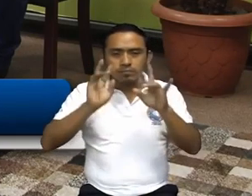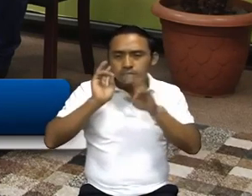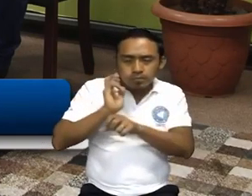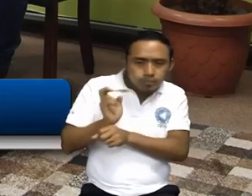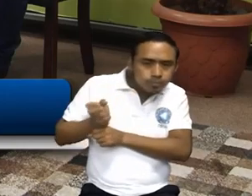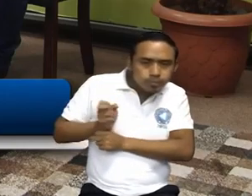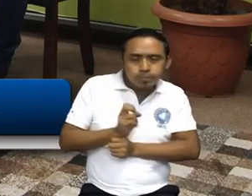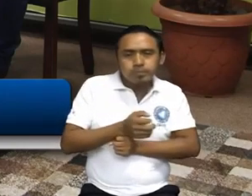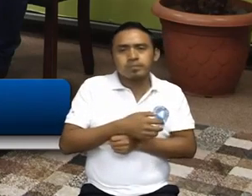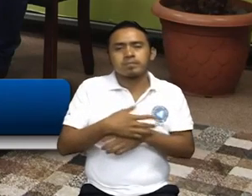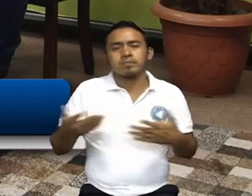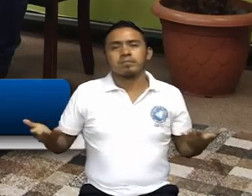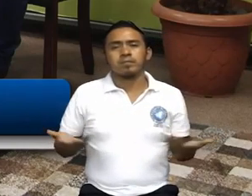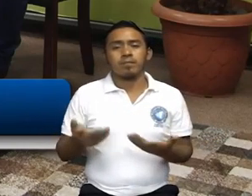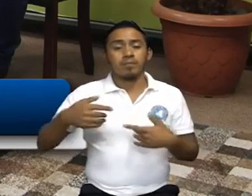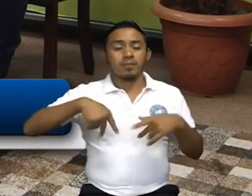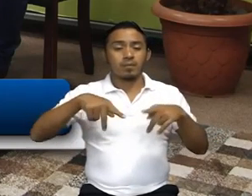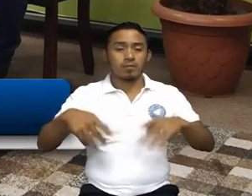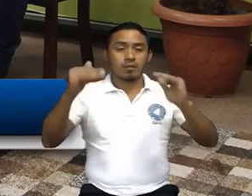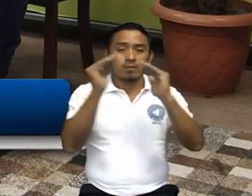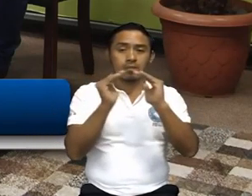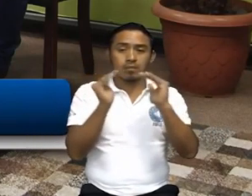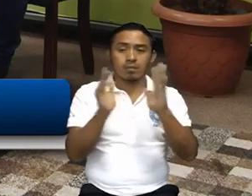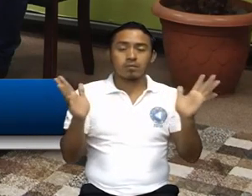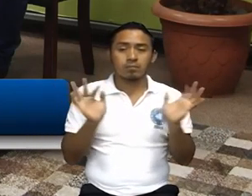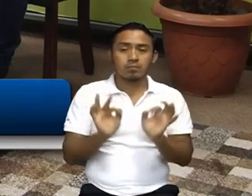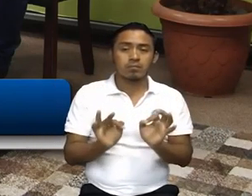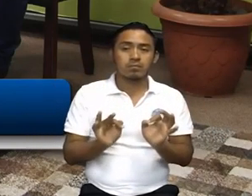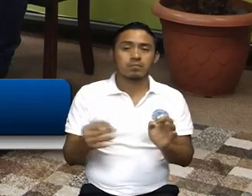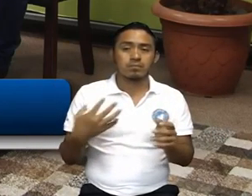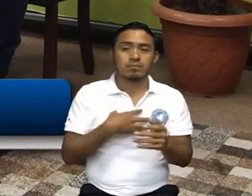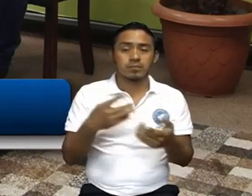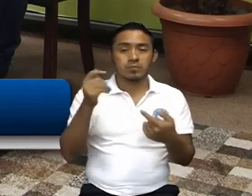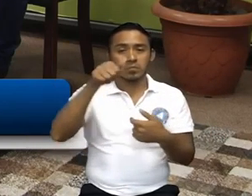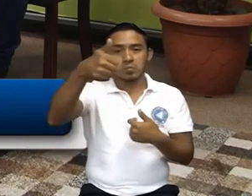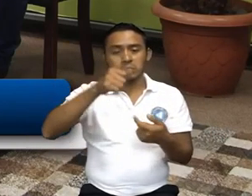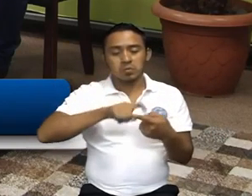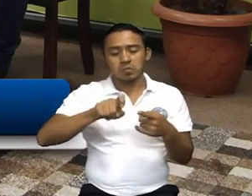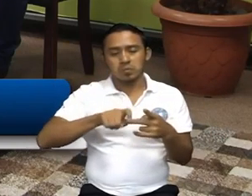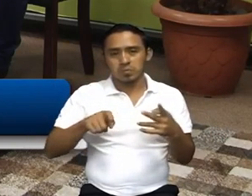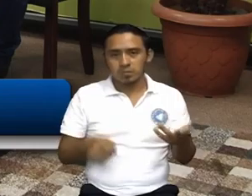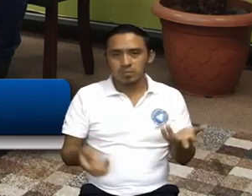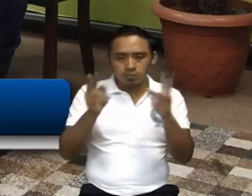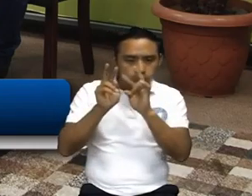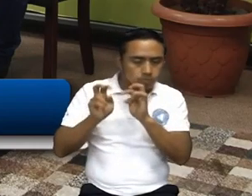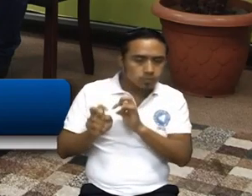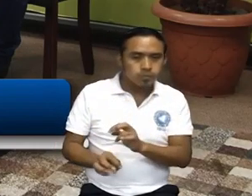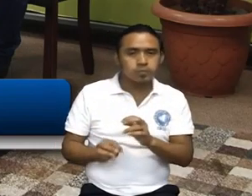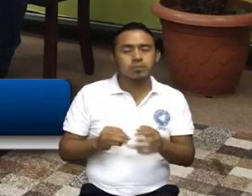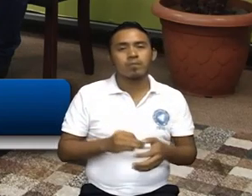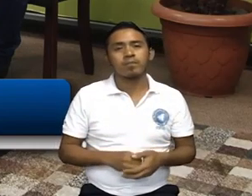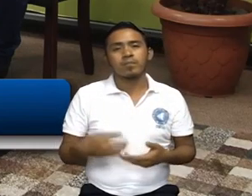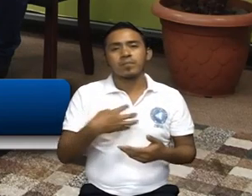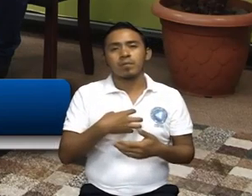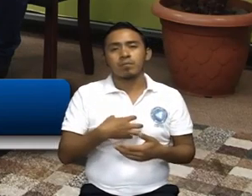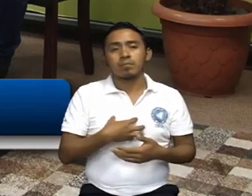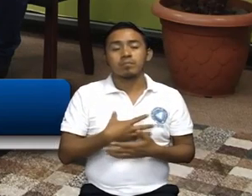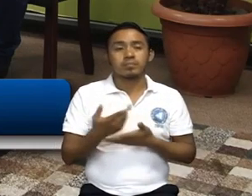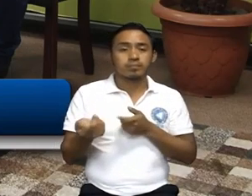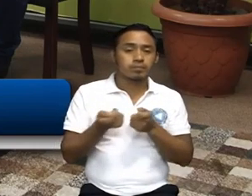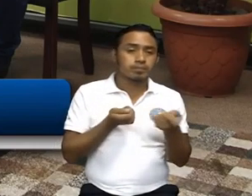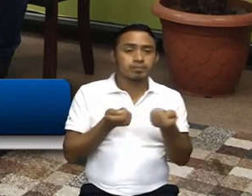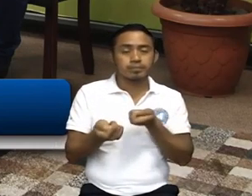recomendándole al morador de la vivienda que debe ser cambio, ¿no? Por ejemplo, cada 6 meses, y estar chequeando que la regulación, porque eso se regula